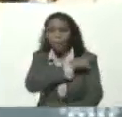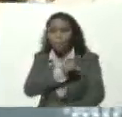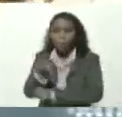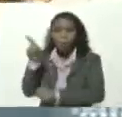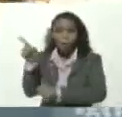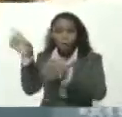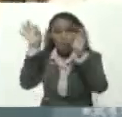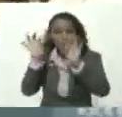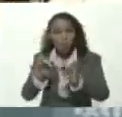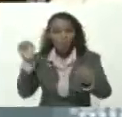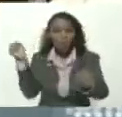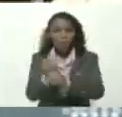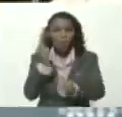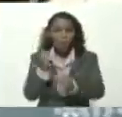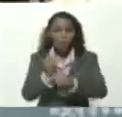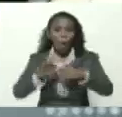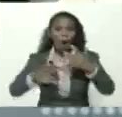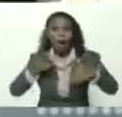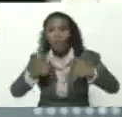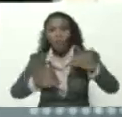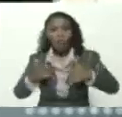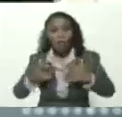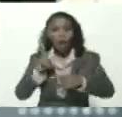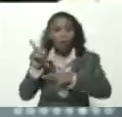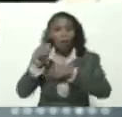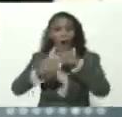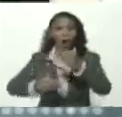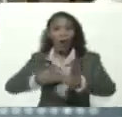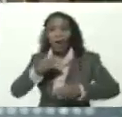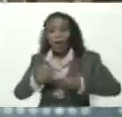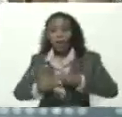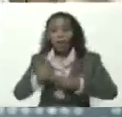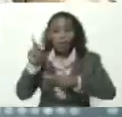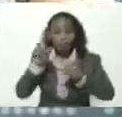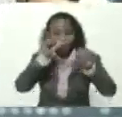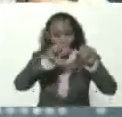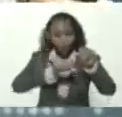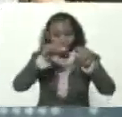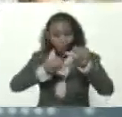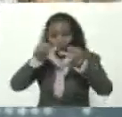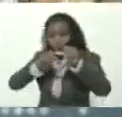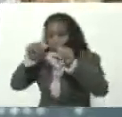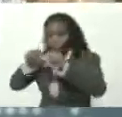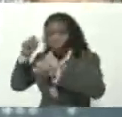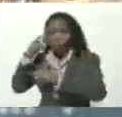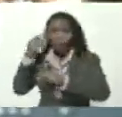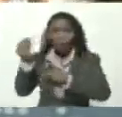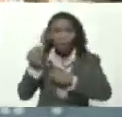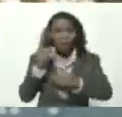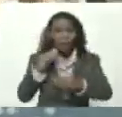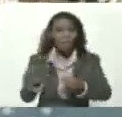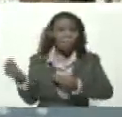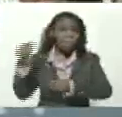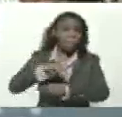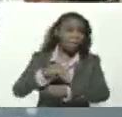de operaciones y actividades, están siendo hoy auditadas para darle todavía